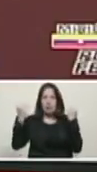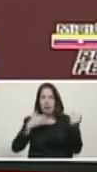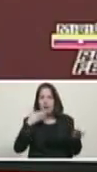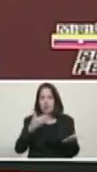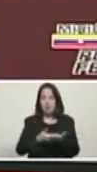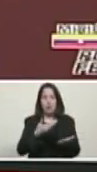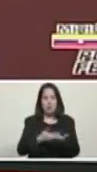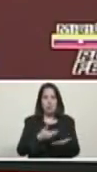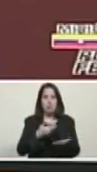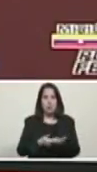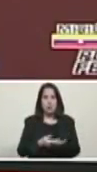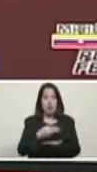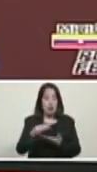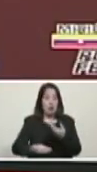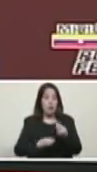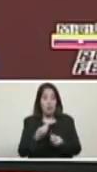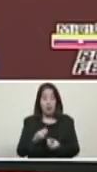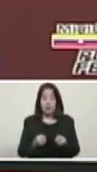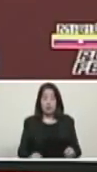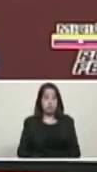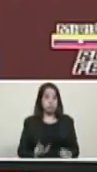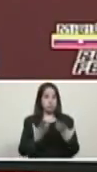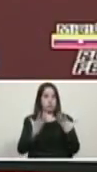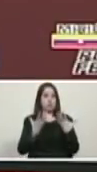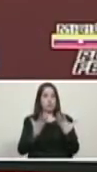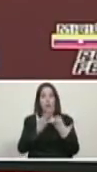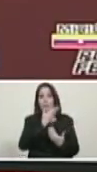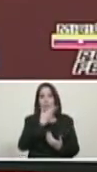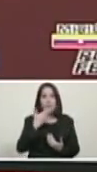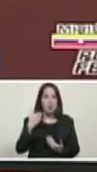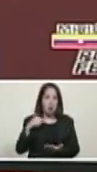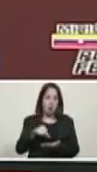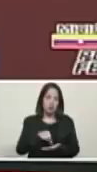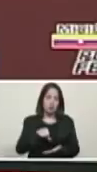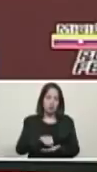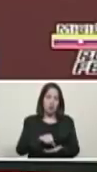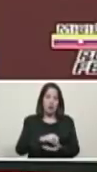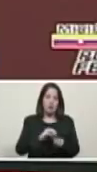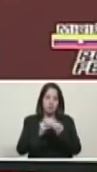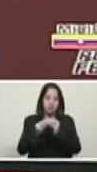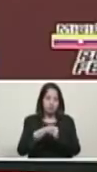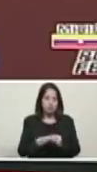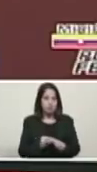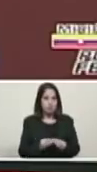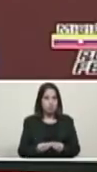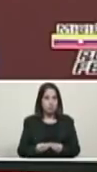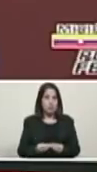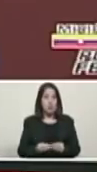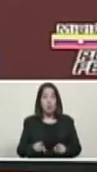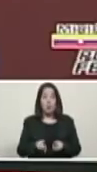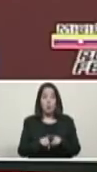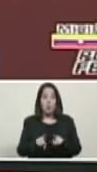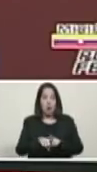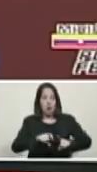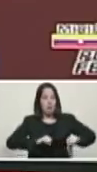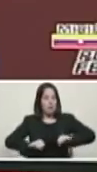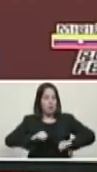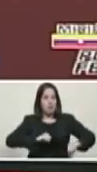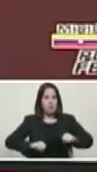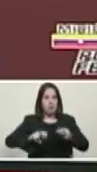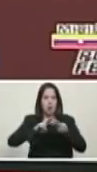para hacer un reverdecer de nuestras ciudades igualmente el movimiento por la paz y la vida ya mismo